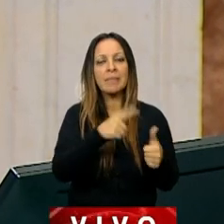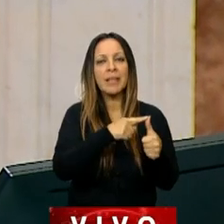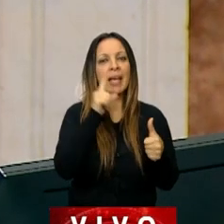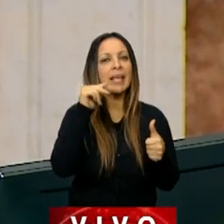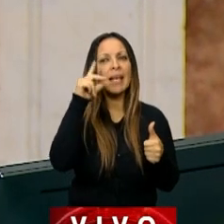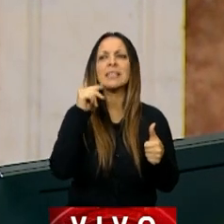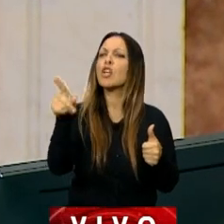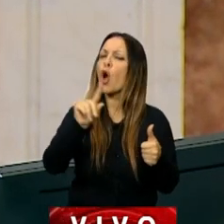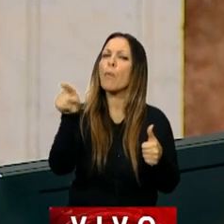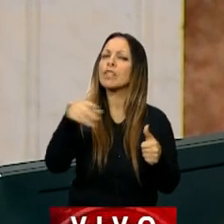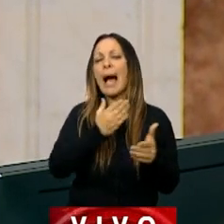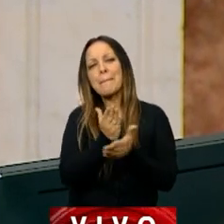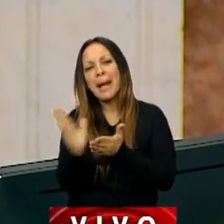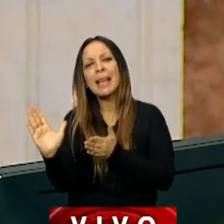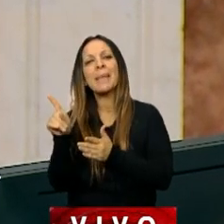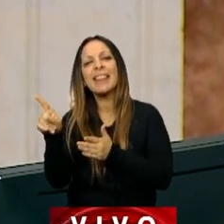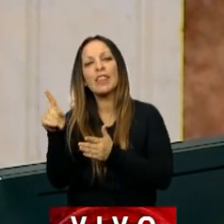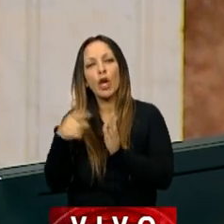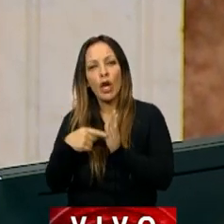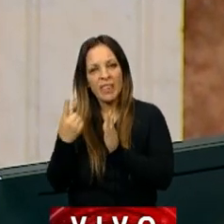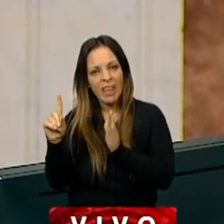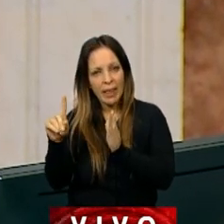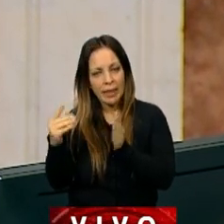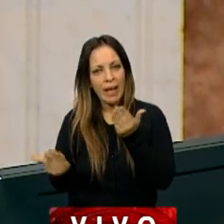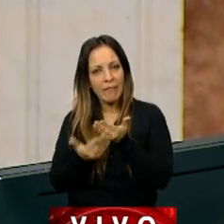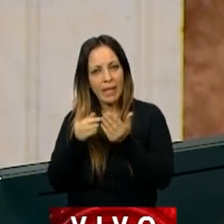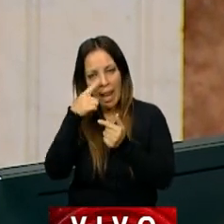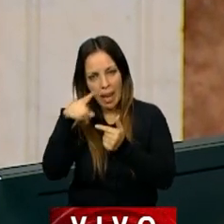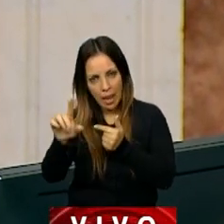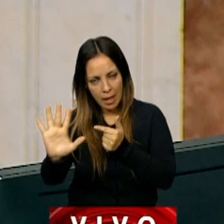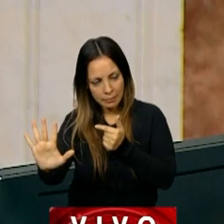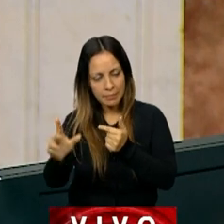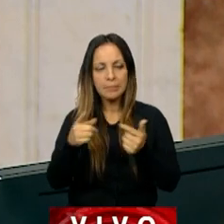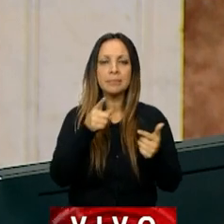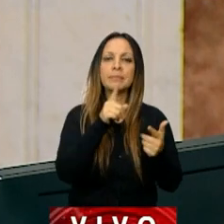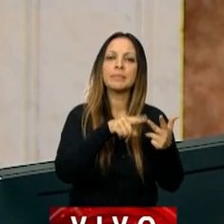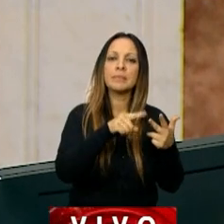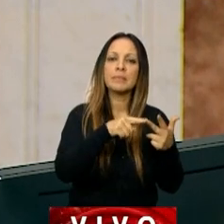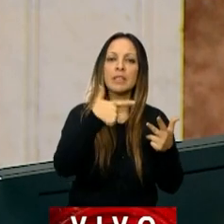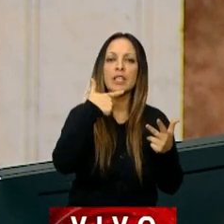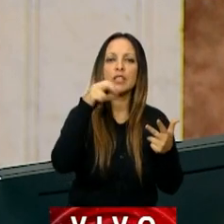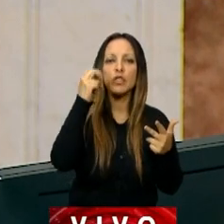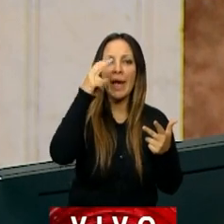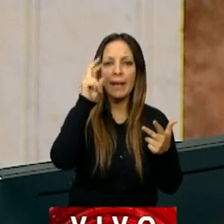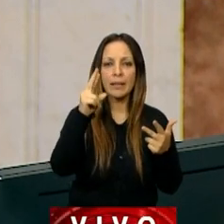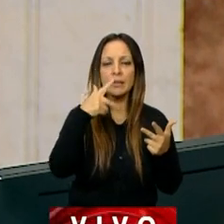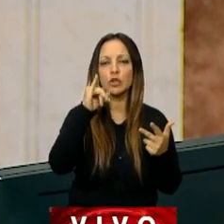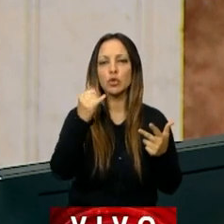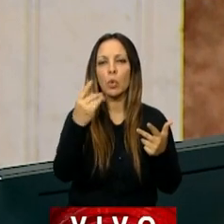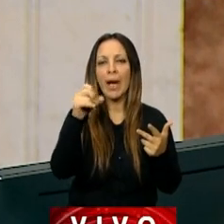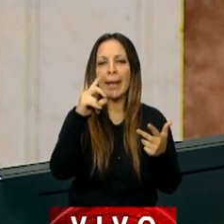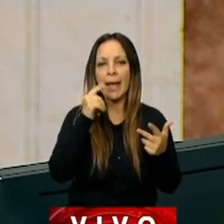Iglesias, Caliba, no, usted tiene un pedido de apartamiento de reglamento que va al final. Y Soer Zucaría.